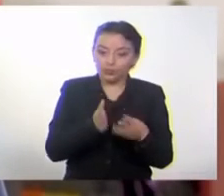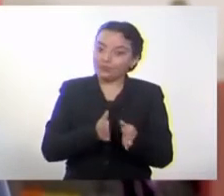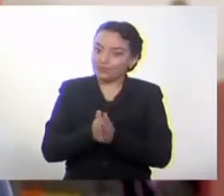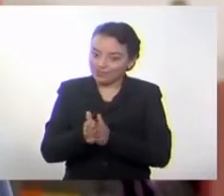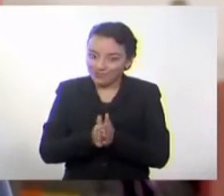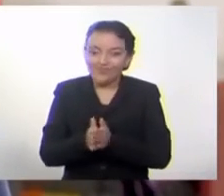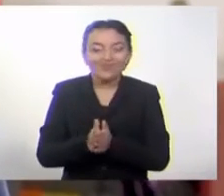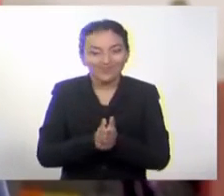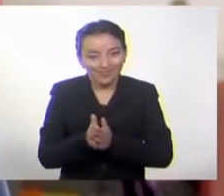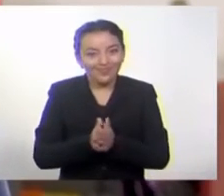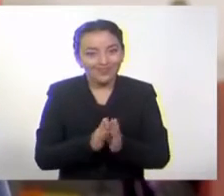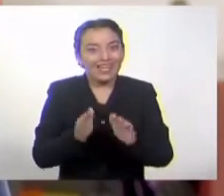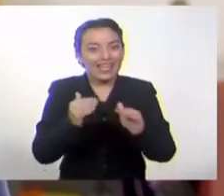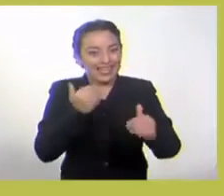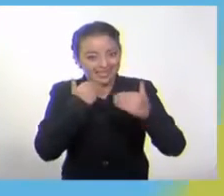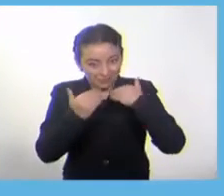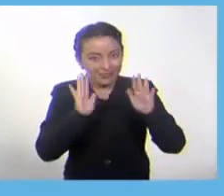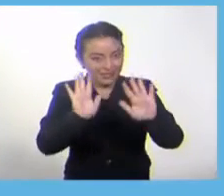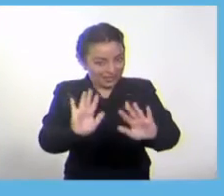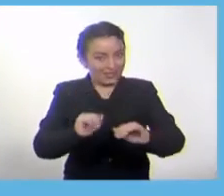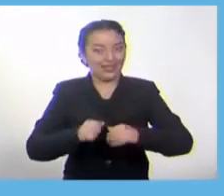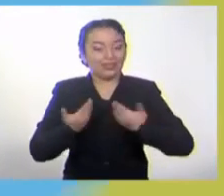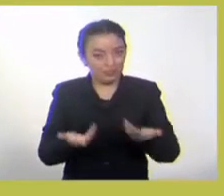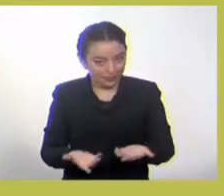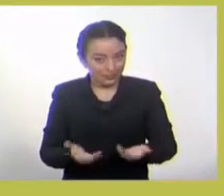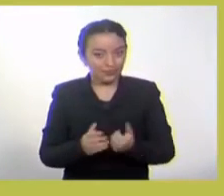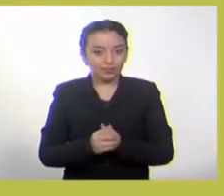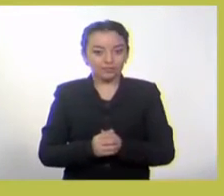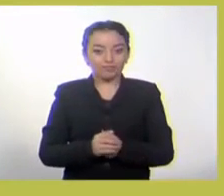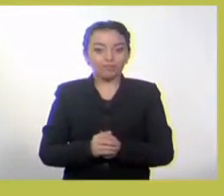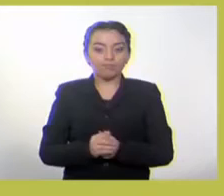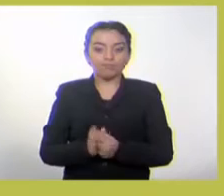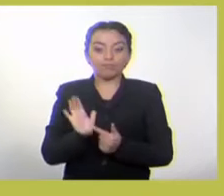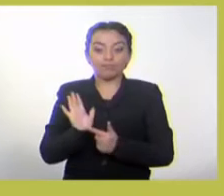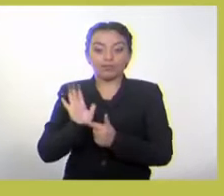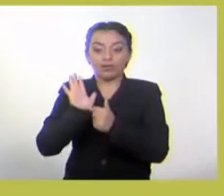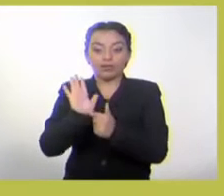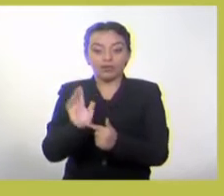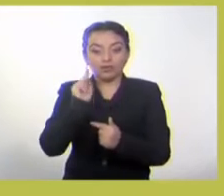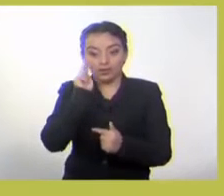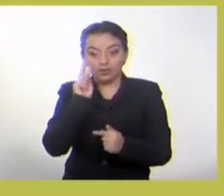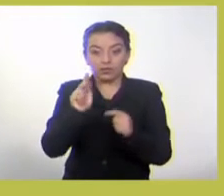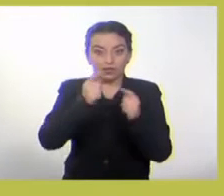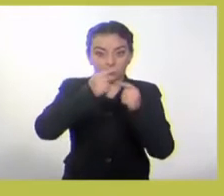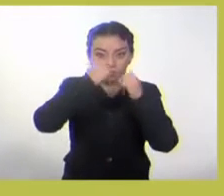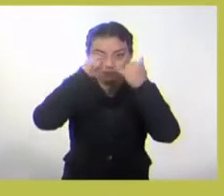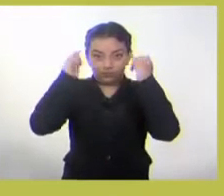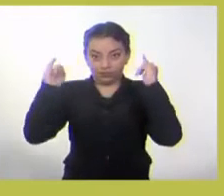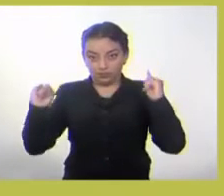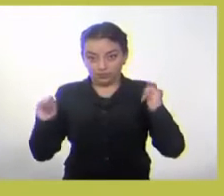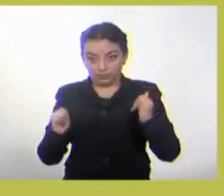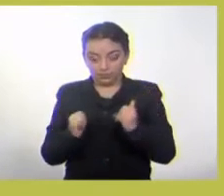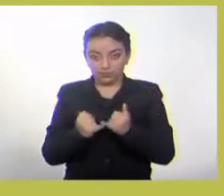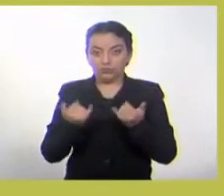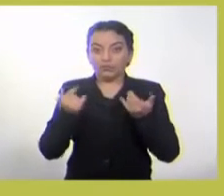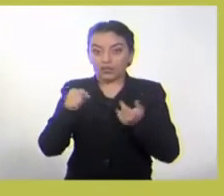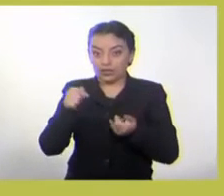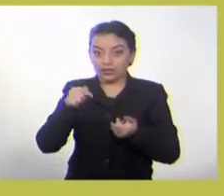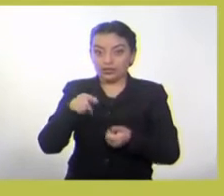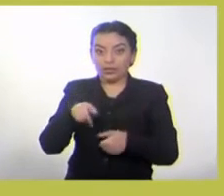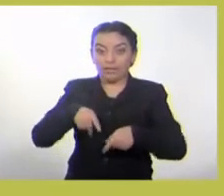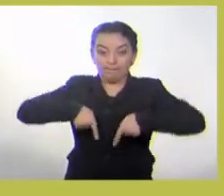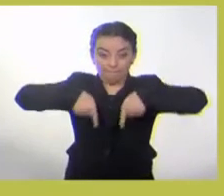siguiente explicación. La representación gráfica del circuito en paralelo es la